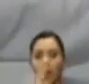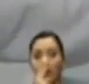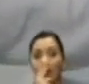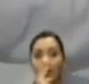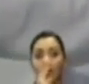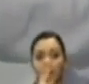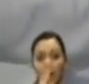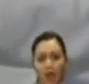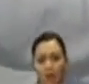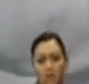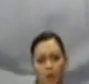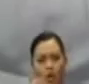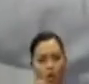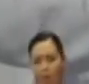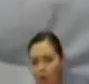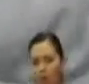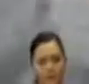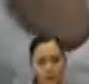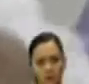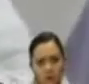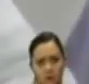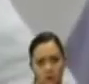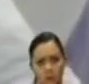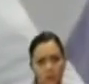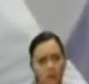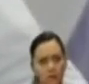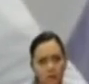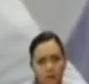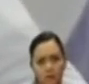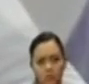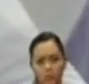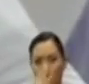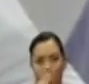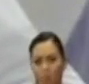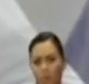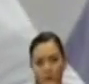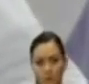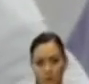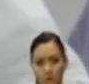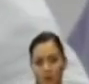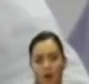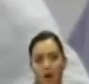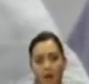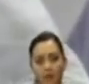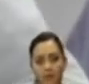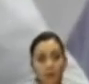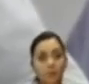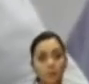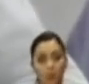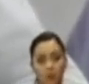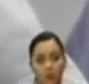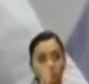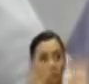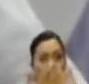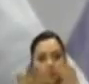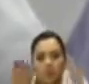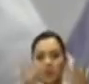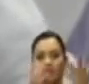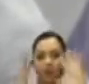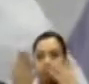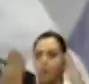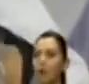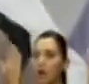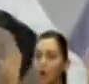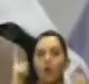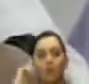cero, uno es infinito. Ahora pueden comparar con la revolución ciudadana. Y otra cosa muy